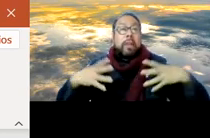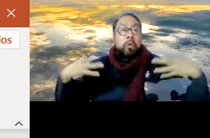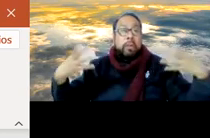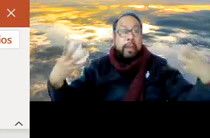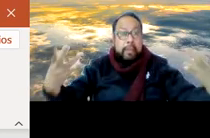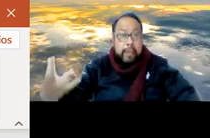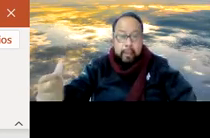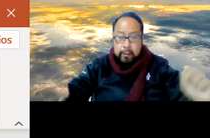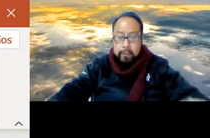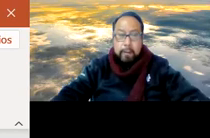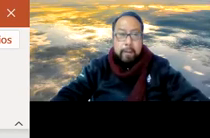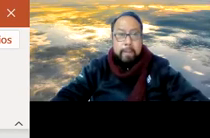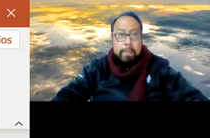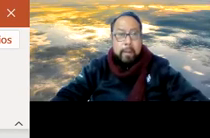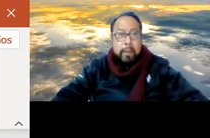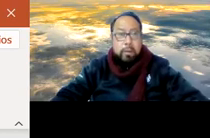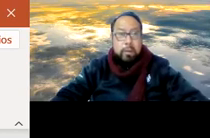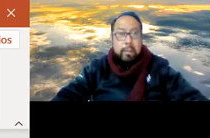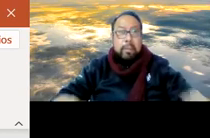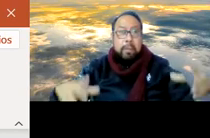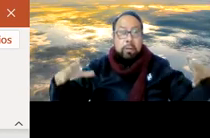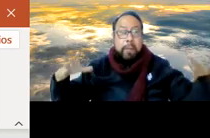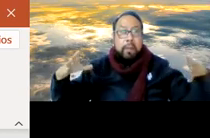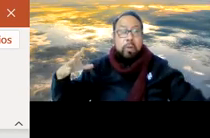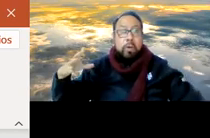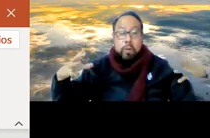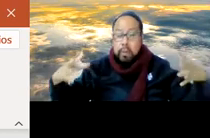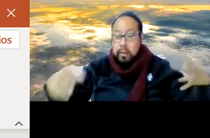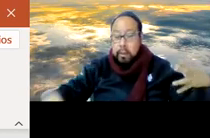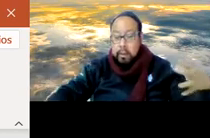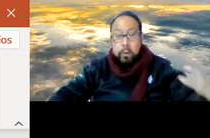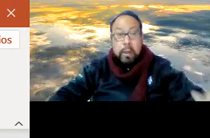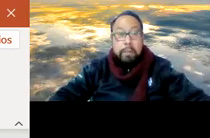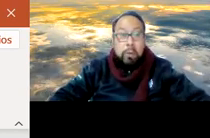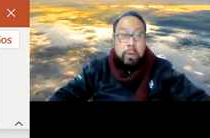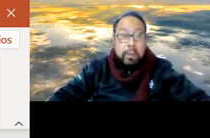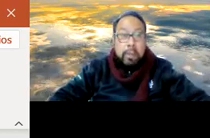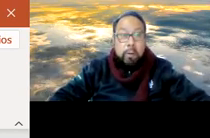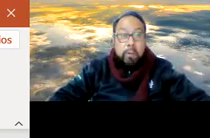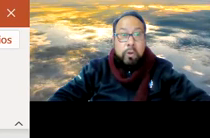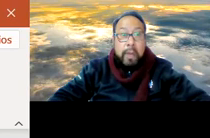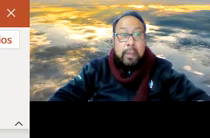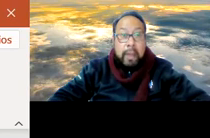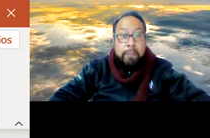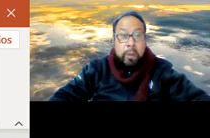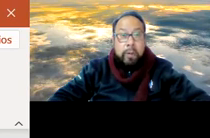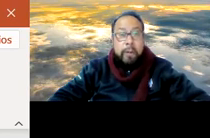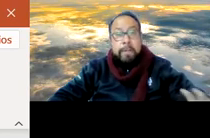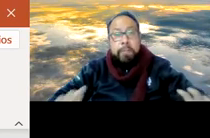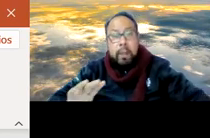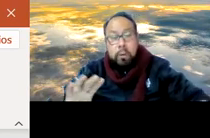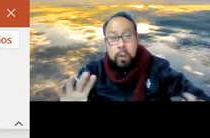para otras universidades. Entonces está abierto para todo un ámbito universitario mucho más